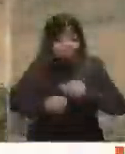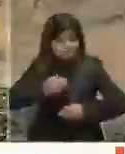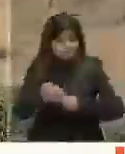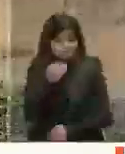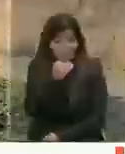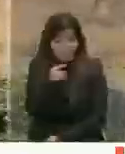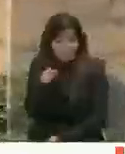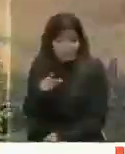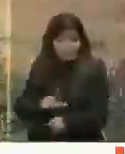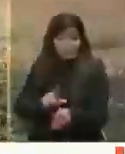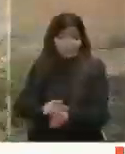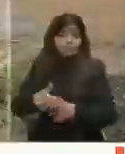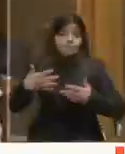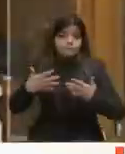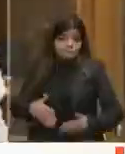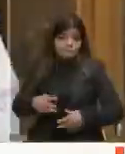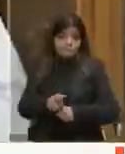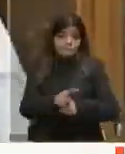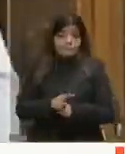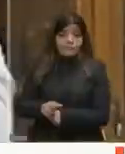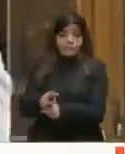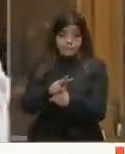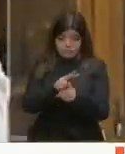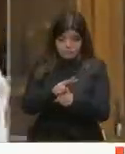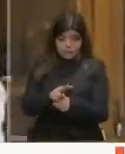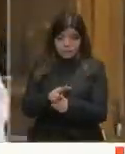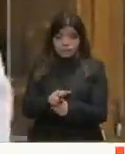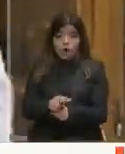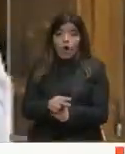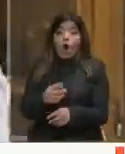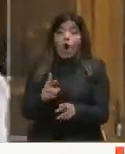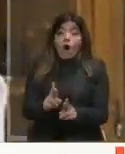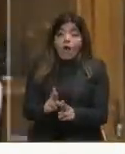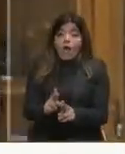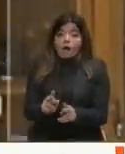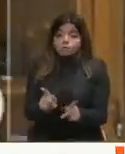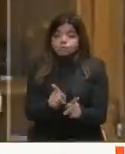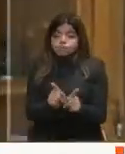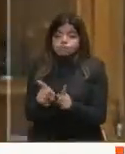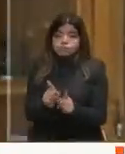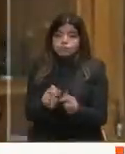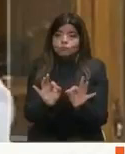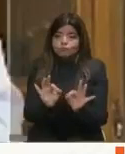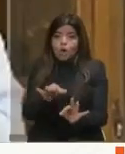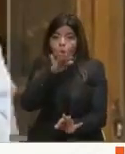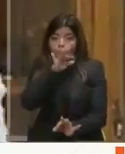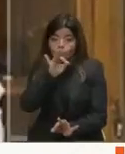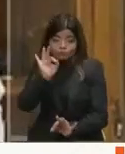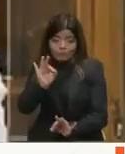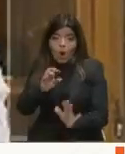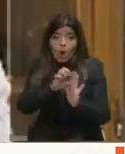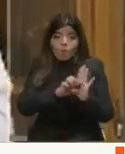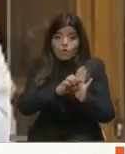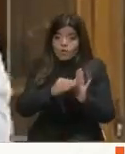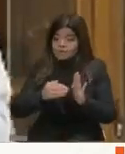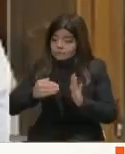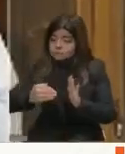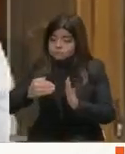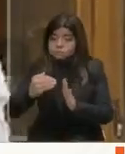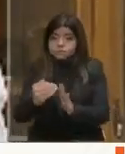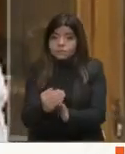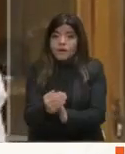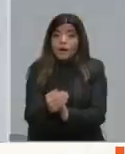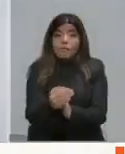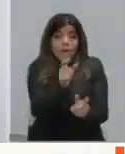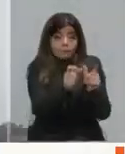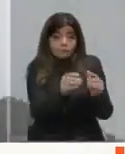que en ese lugar haya una administración, haya un buen manejo, haya un buen uso, un buen proyecto del inmueble que le dé